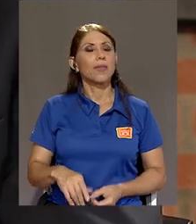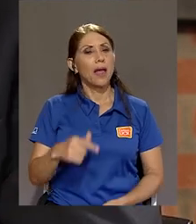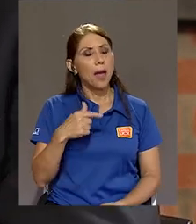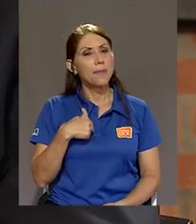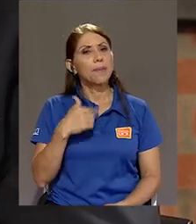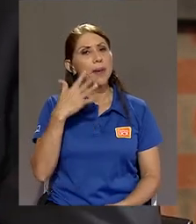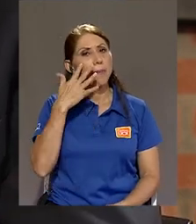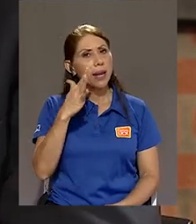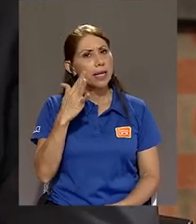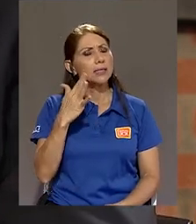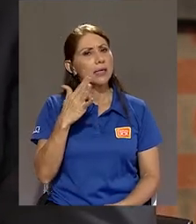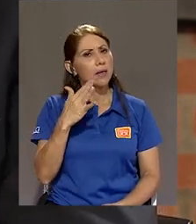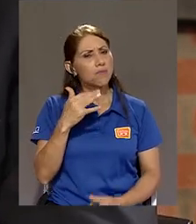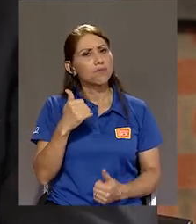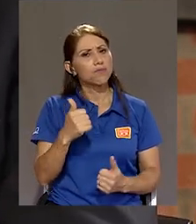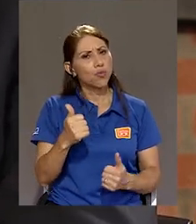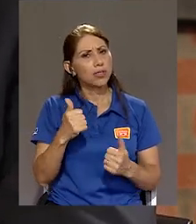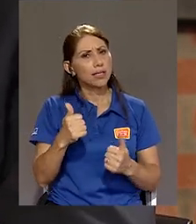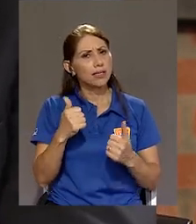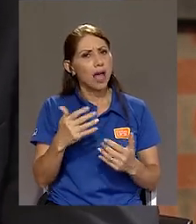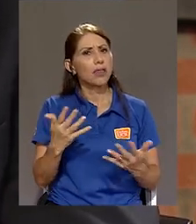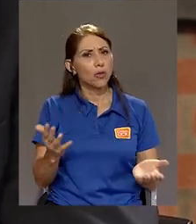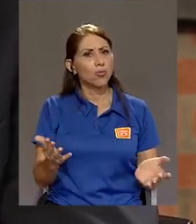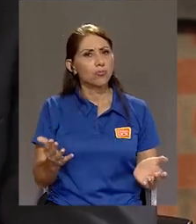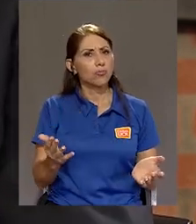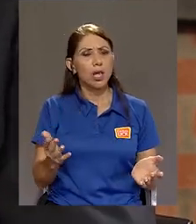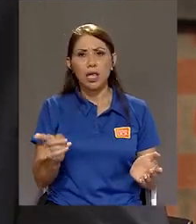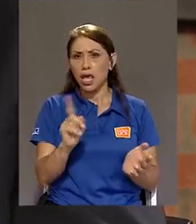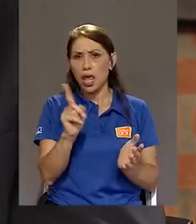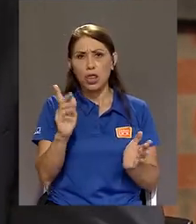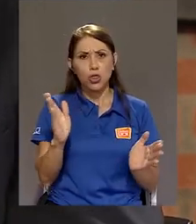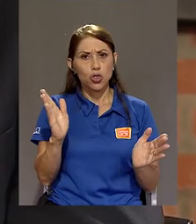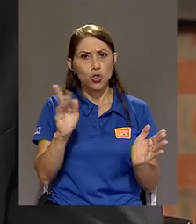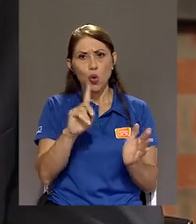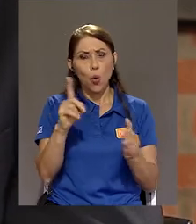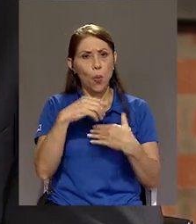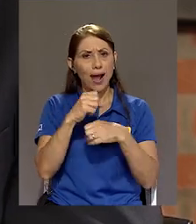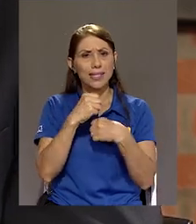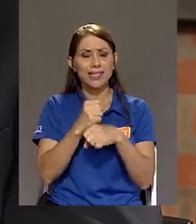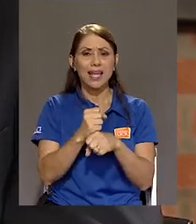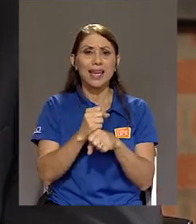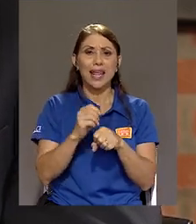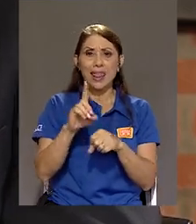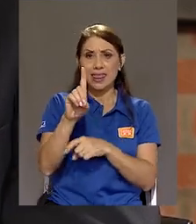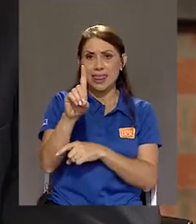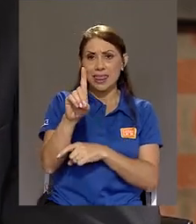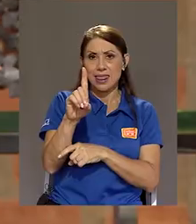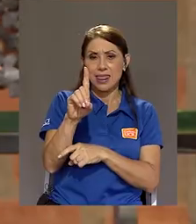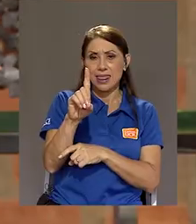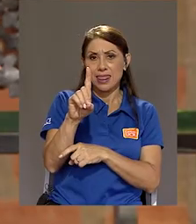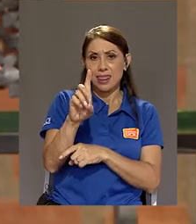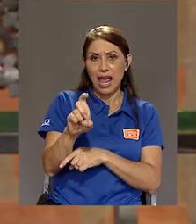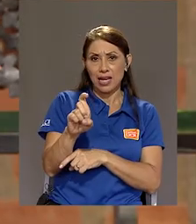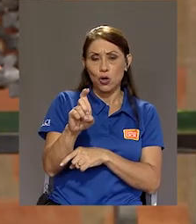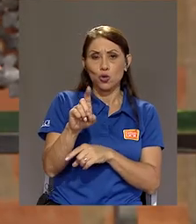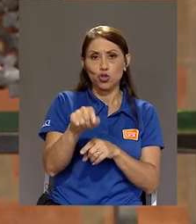me parece muy sensato el que no van a hacer diagnóstico o de diagnósticos,